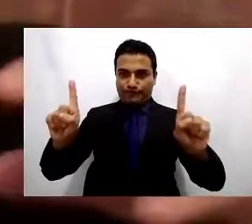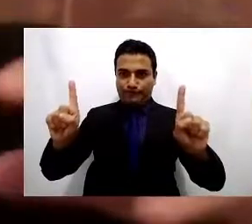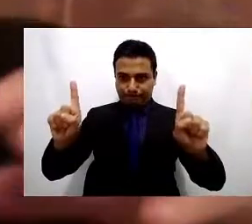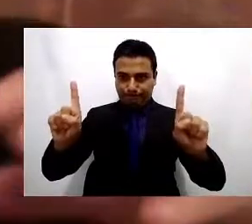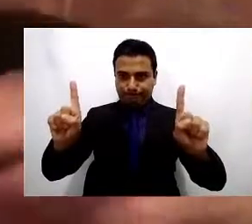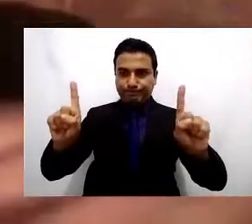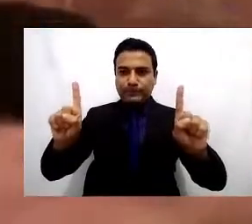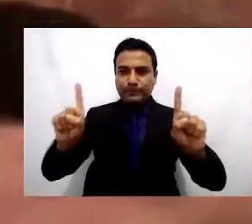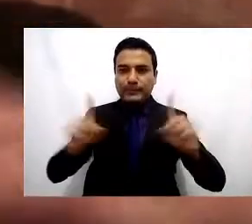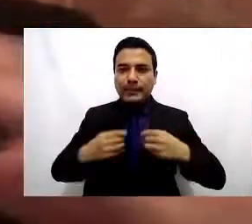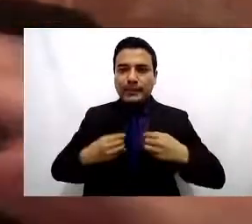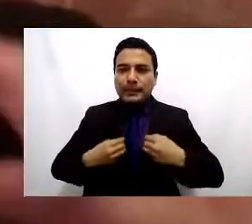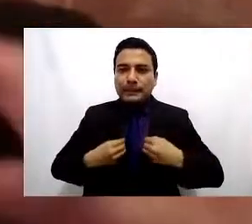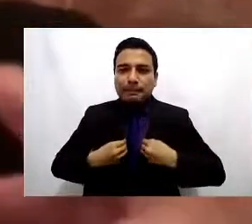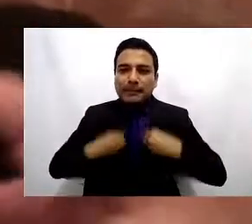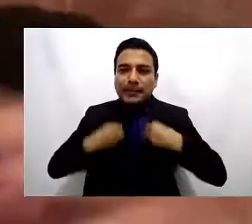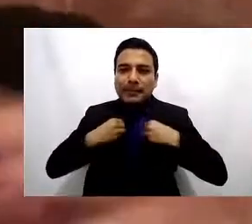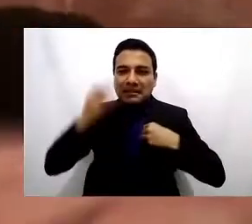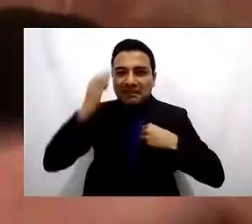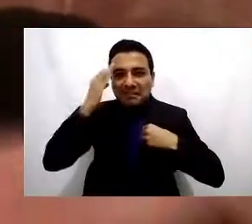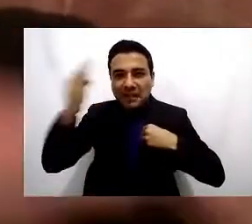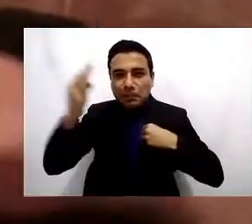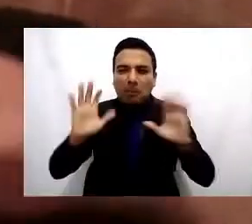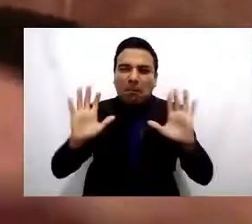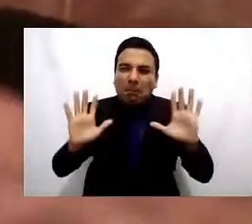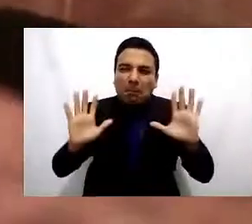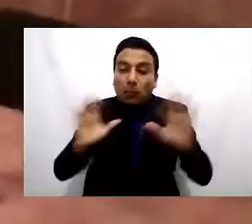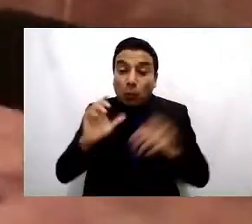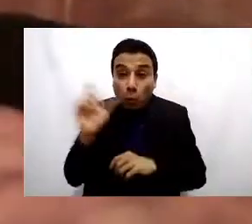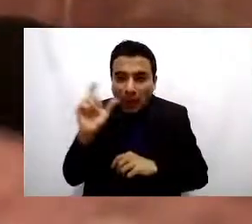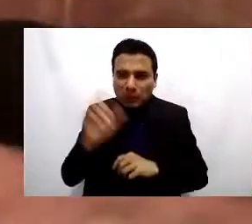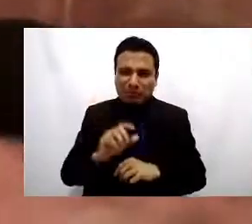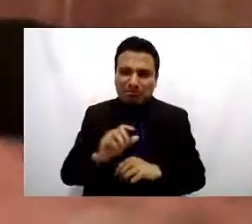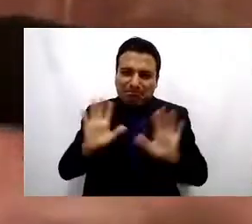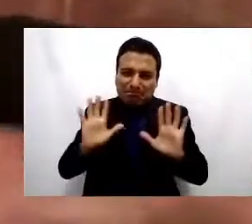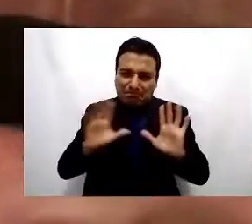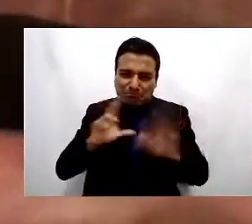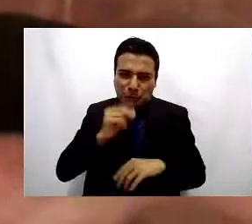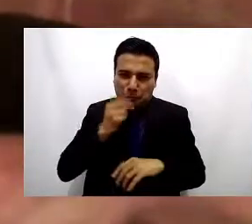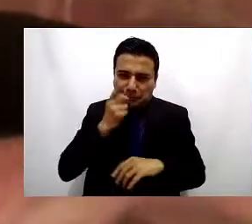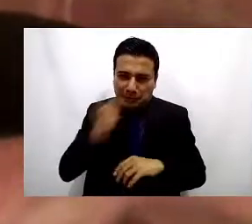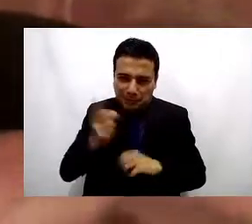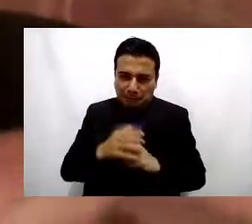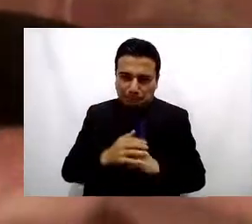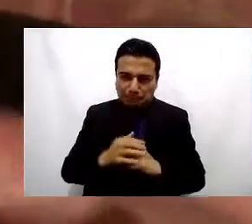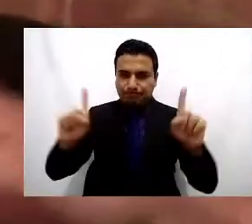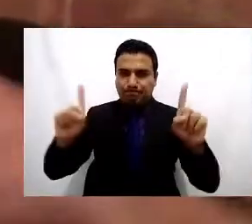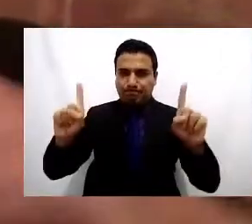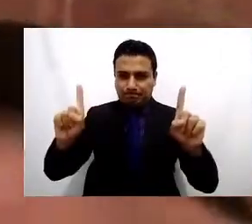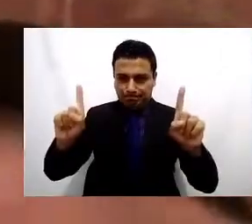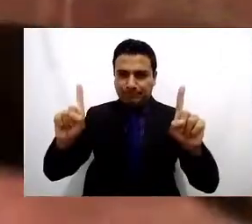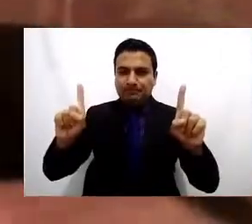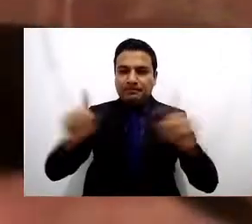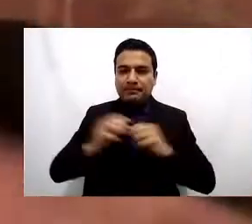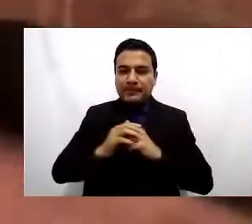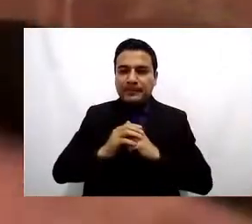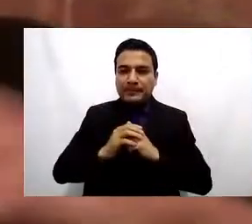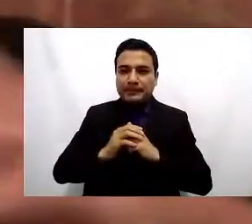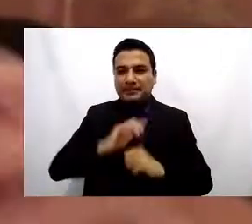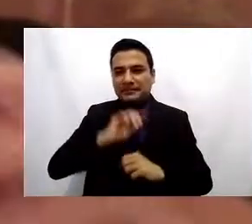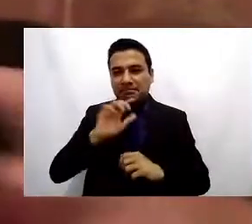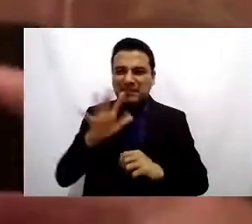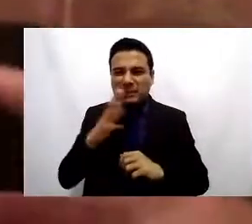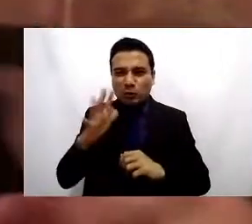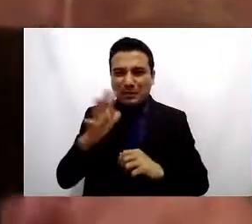en un tiempo indefinido, pero que se acerca por algunas imágenes a los años